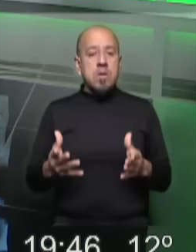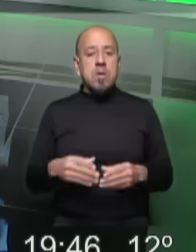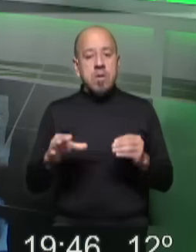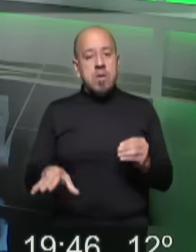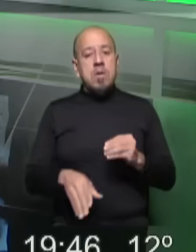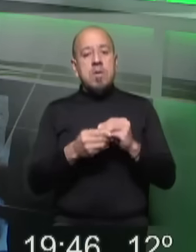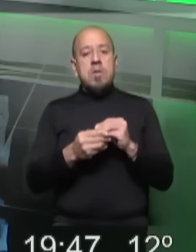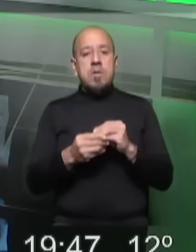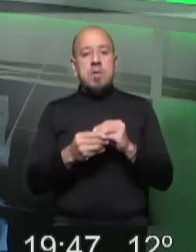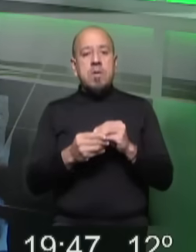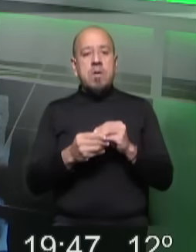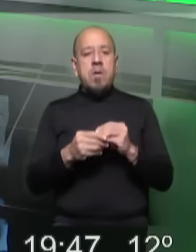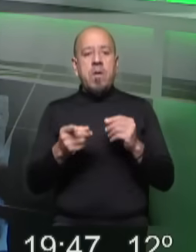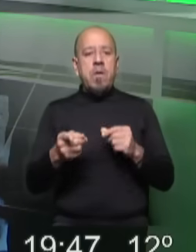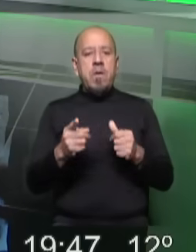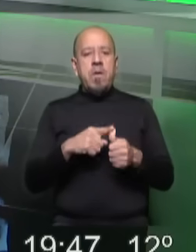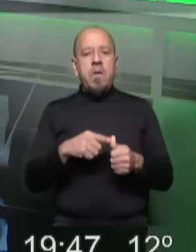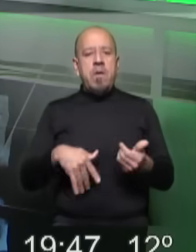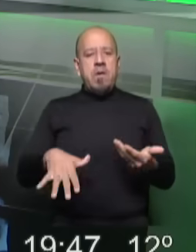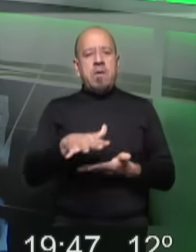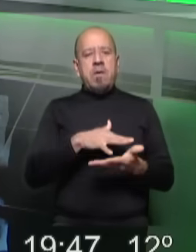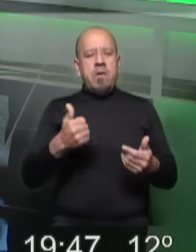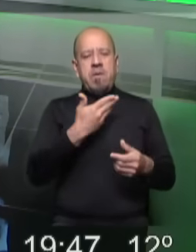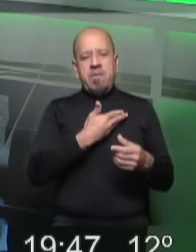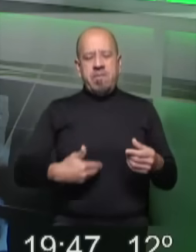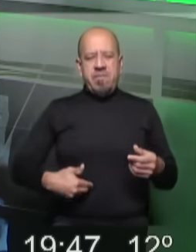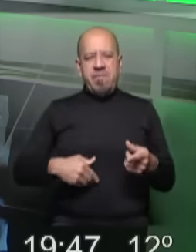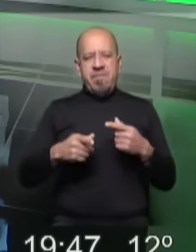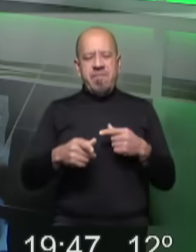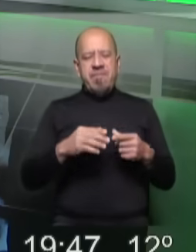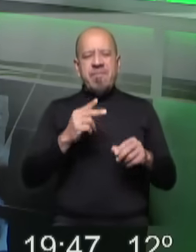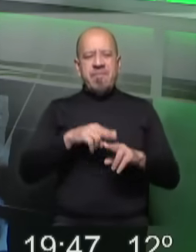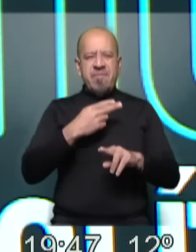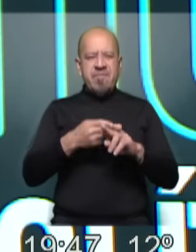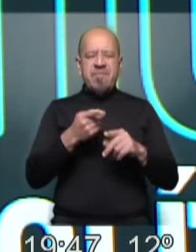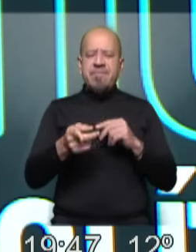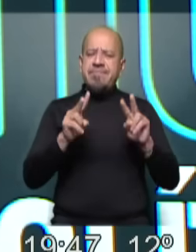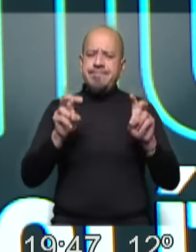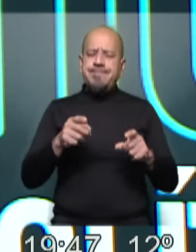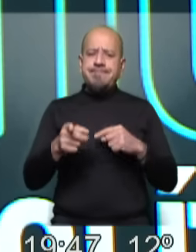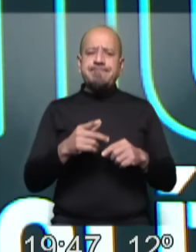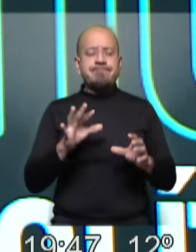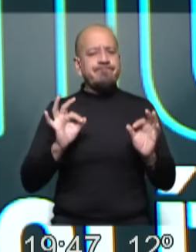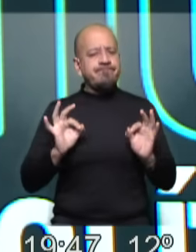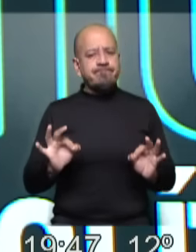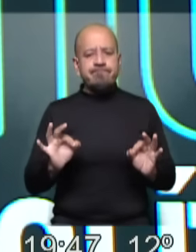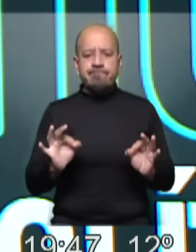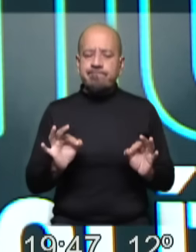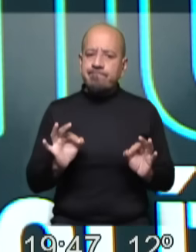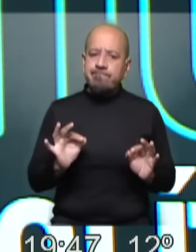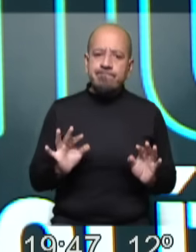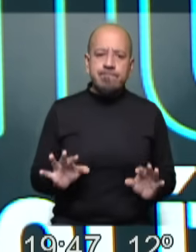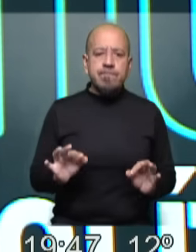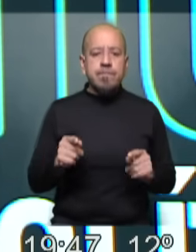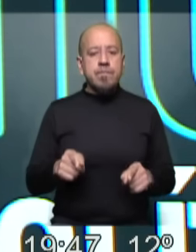otros casos no con con el entorno del presidente siendo cuestionado nuevamente con temas delicados que tienen que ver